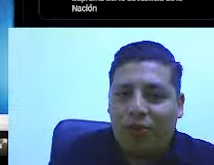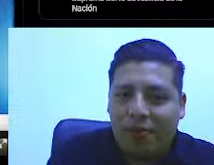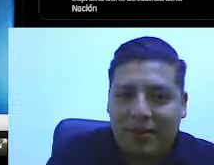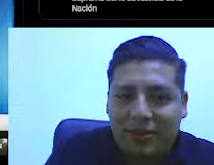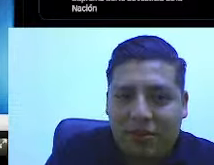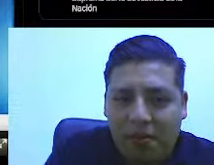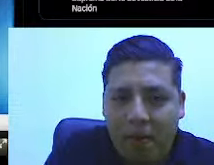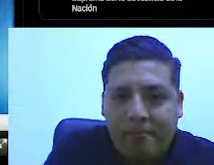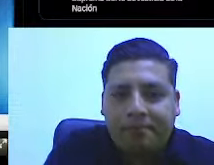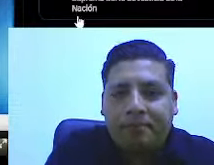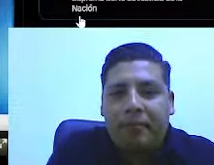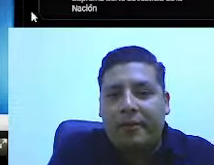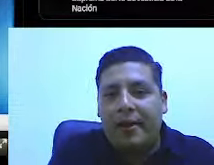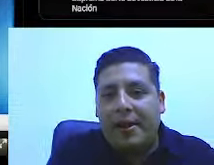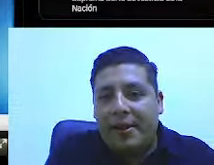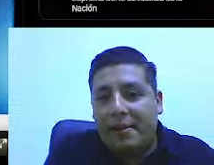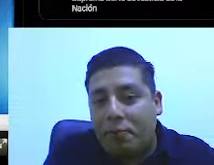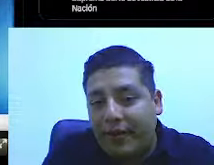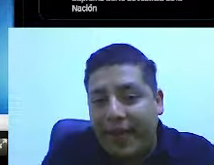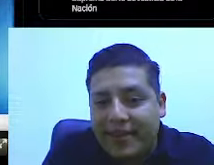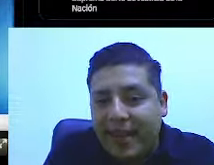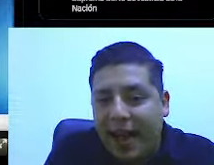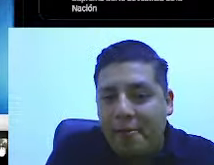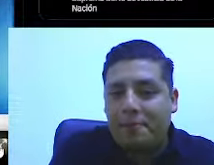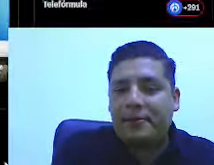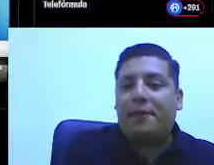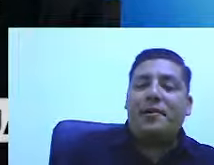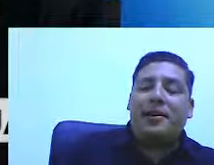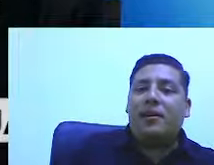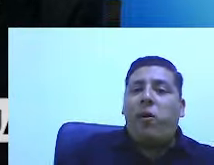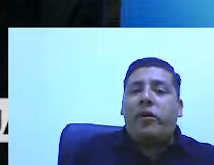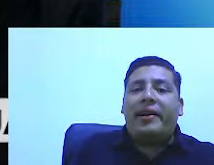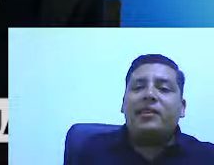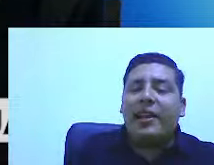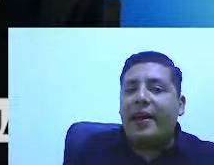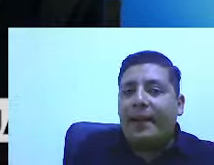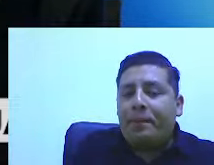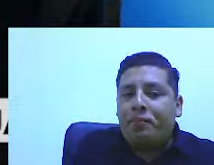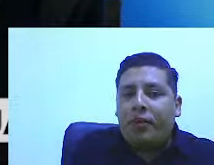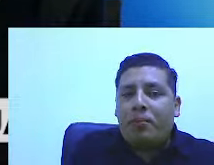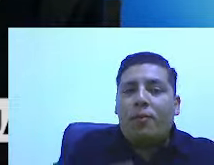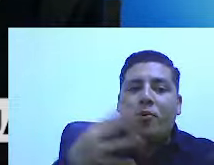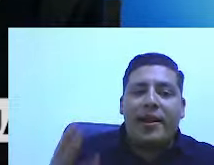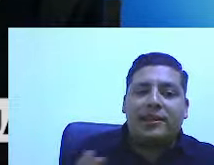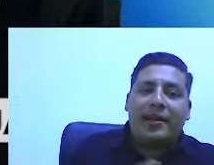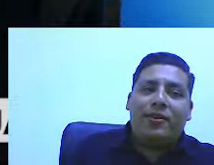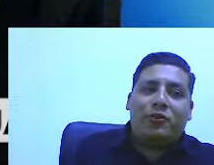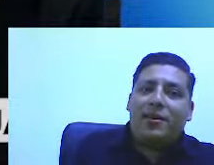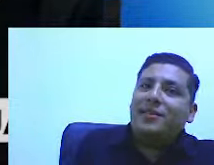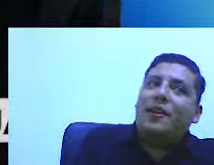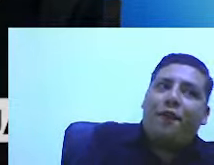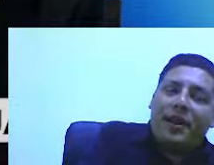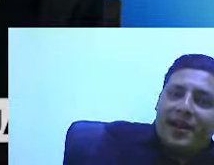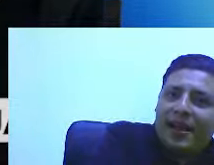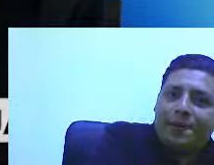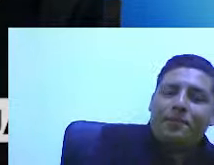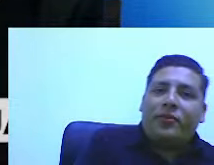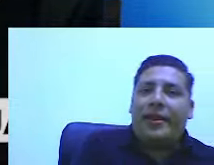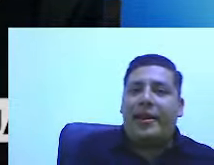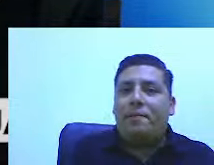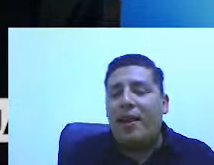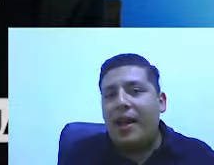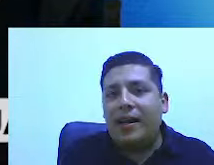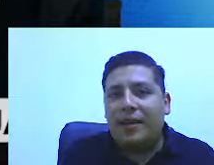Cuarta Transformación, porque él sabe, pues, al final, que esta propuesta de los jueces de